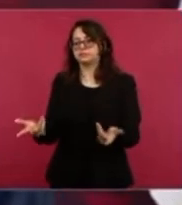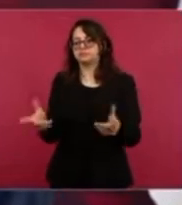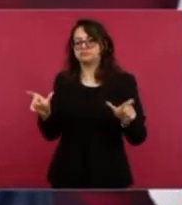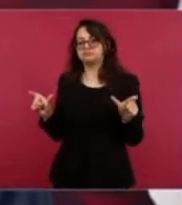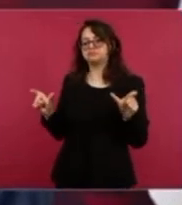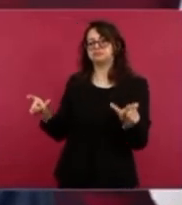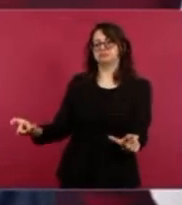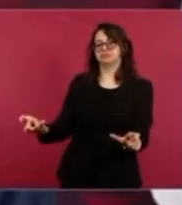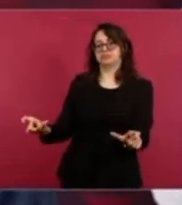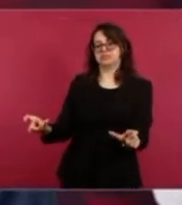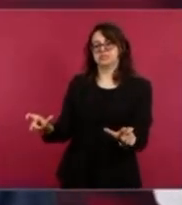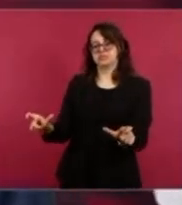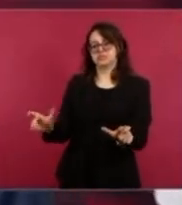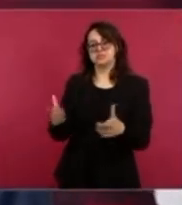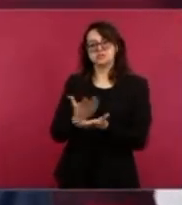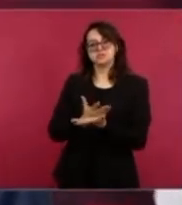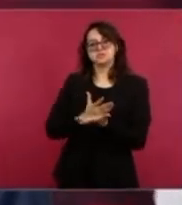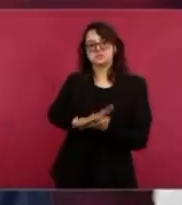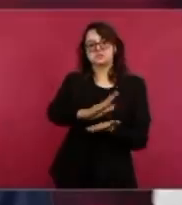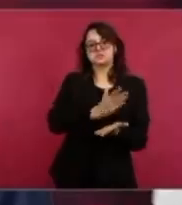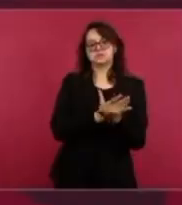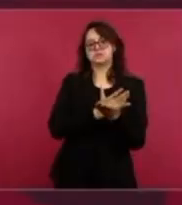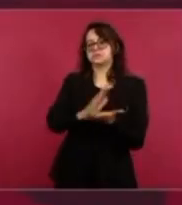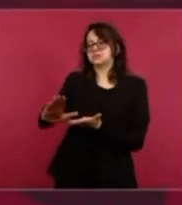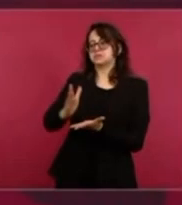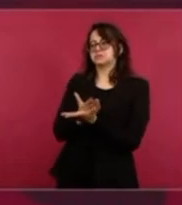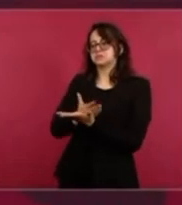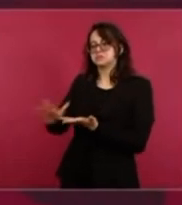o pensando en